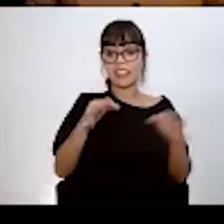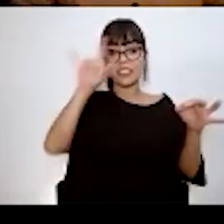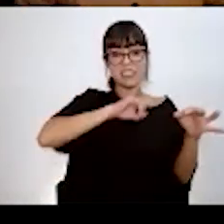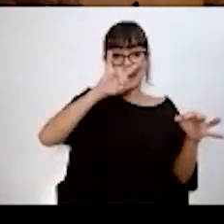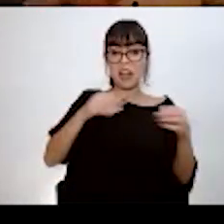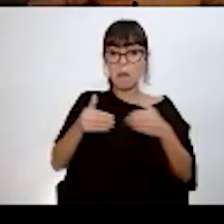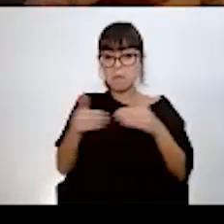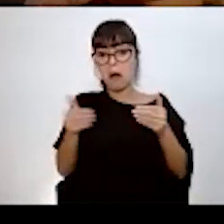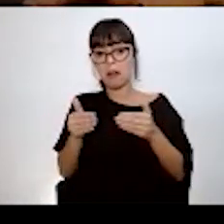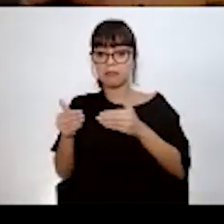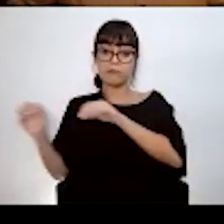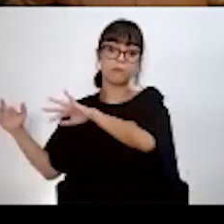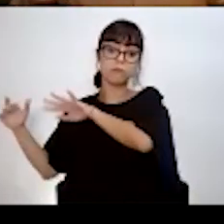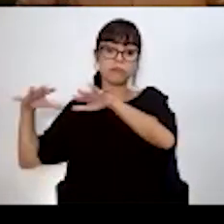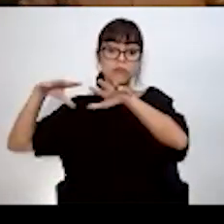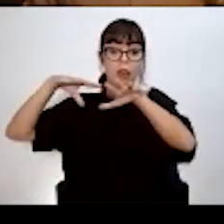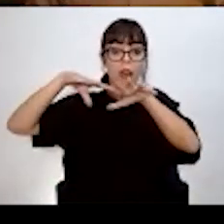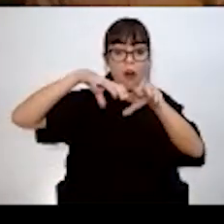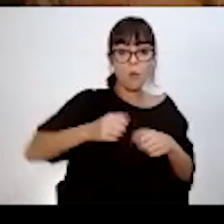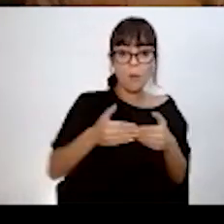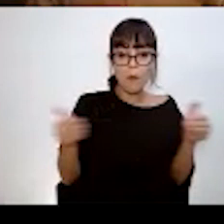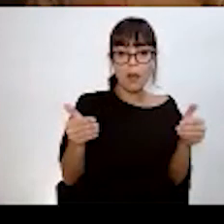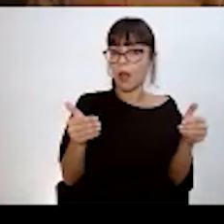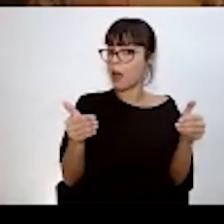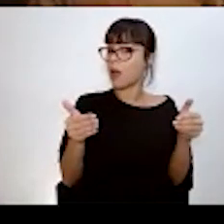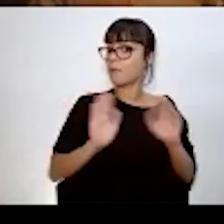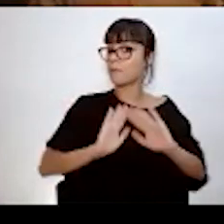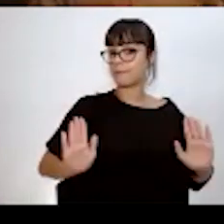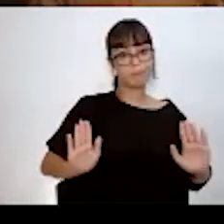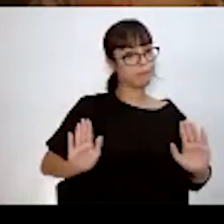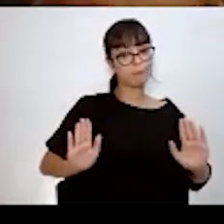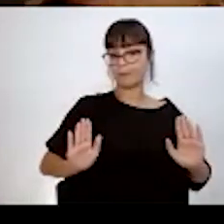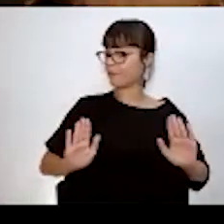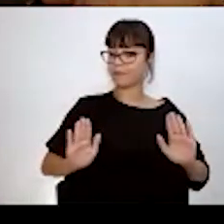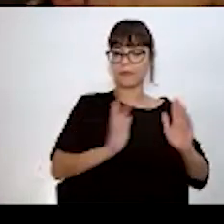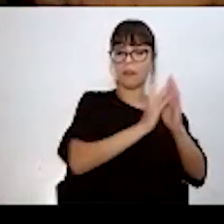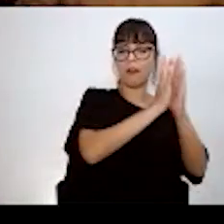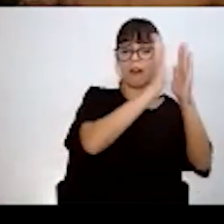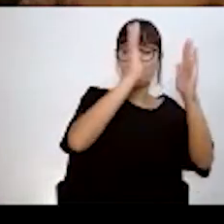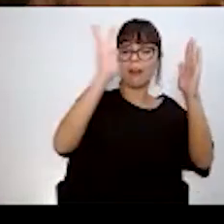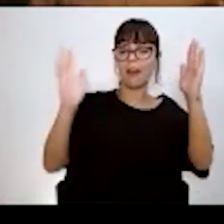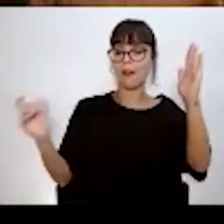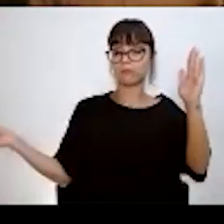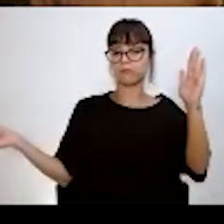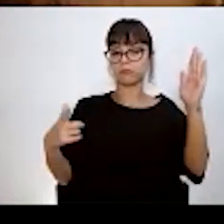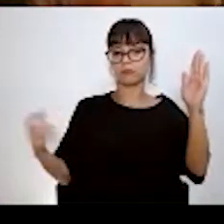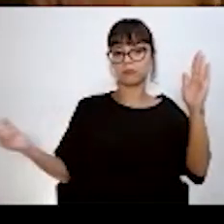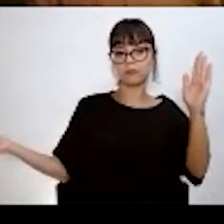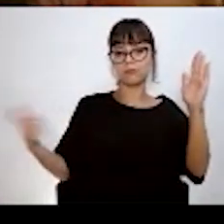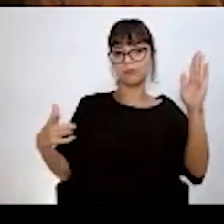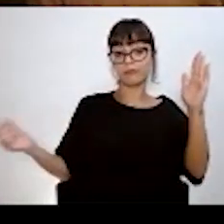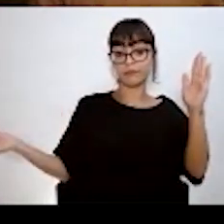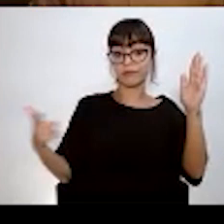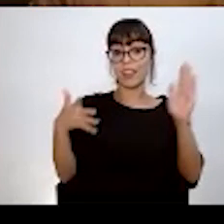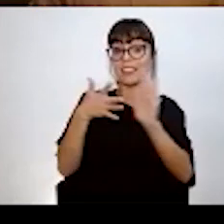hacer, o se puede extender a lo largo de otros momentos de la secuencia histórica. Con lo cual compartimos mucha más historia con el norte de África